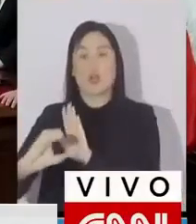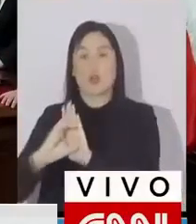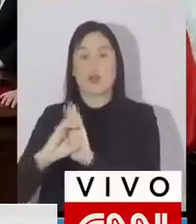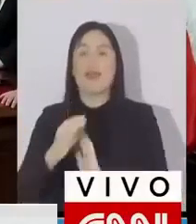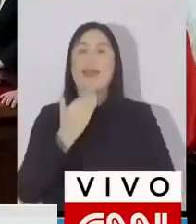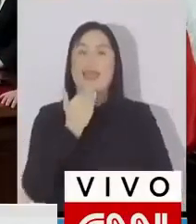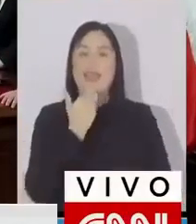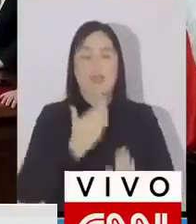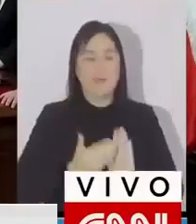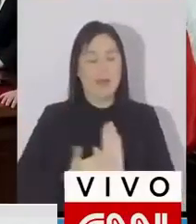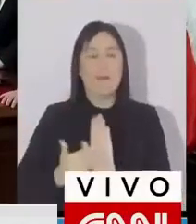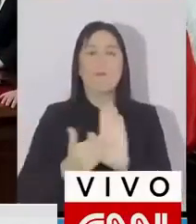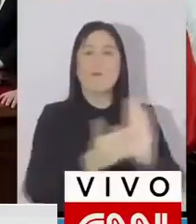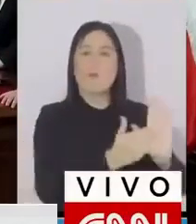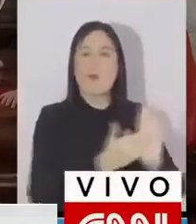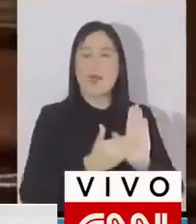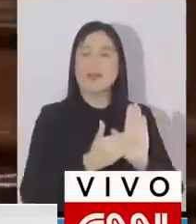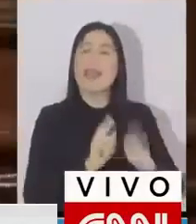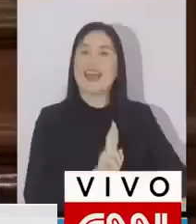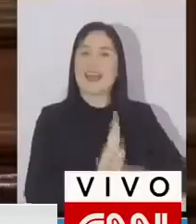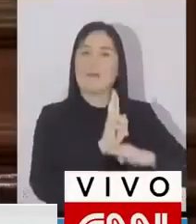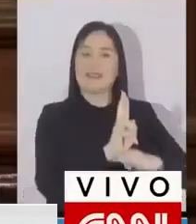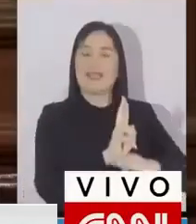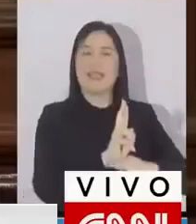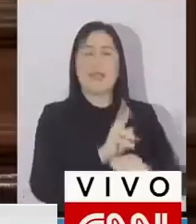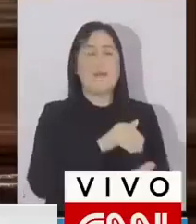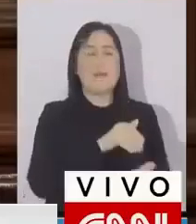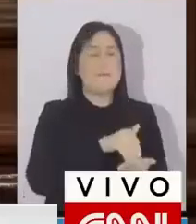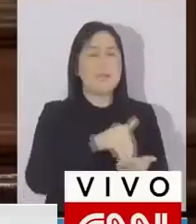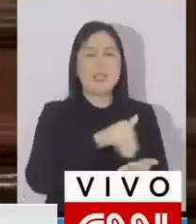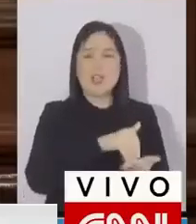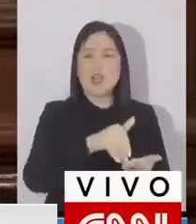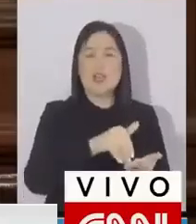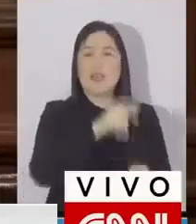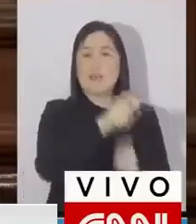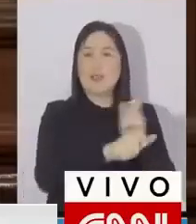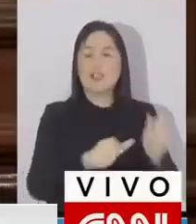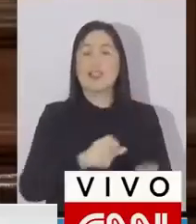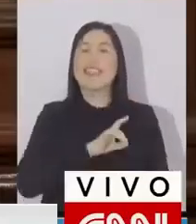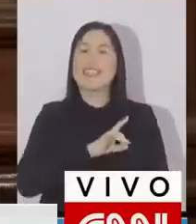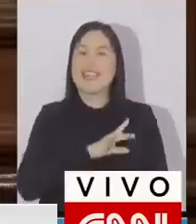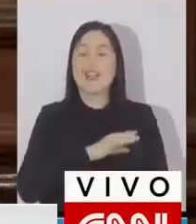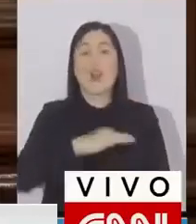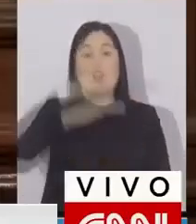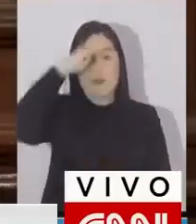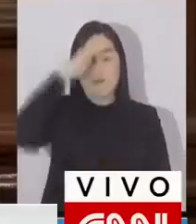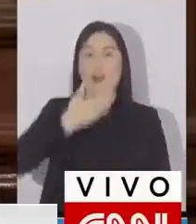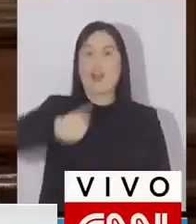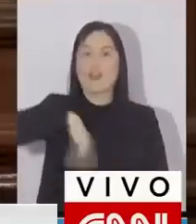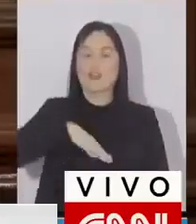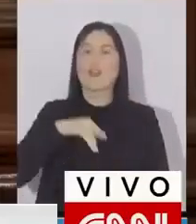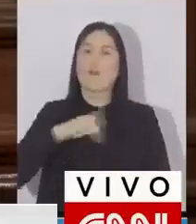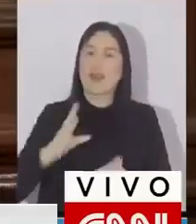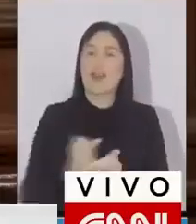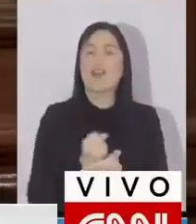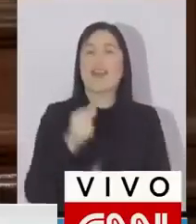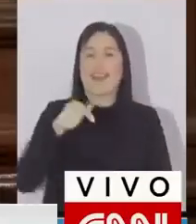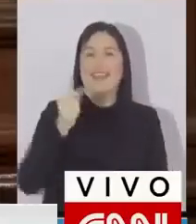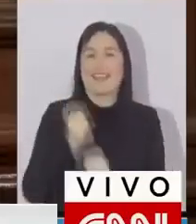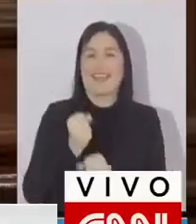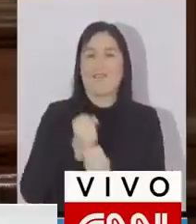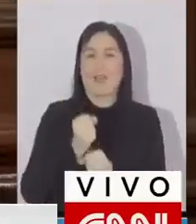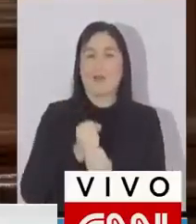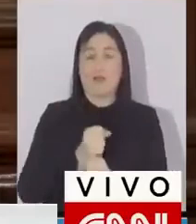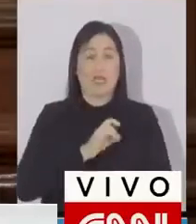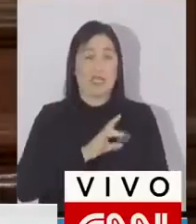a los millones de chilenos que han confiado en nosotros para sacar esta tarea adelante no está bien